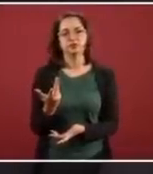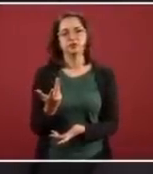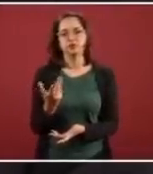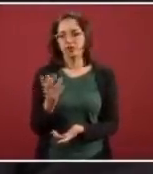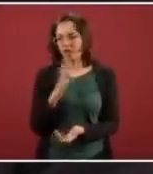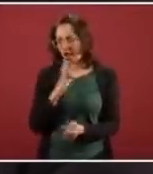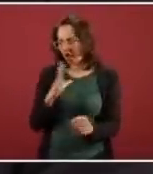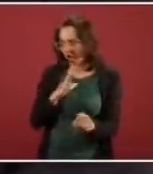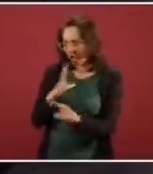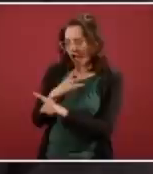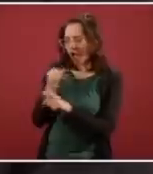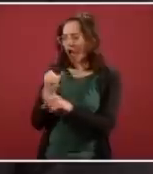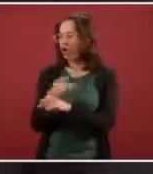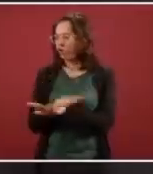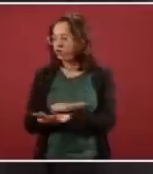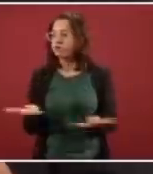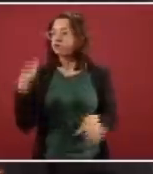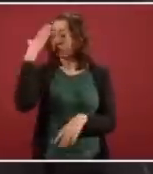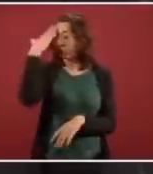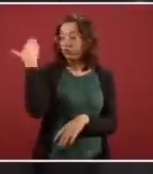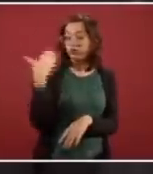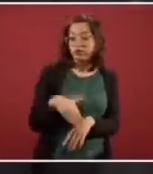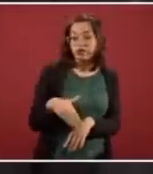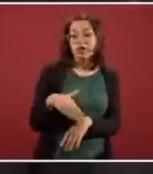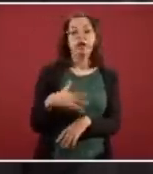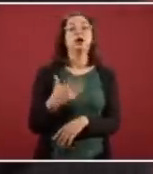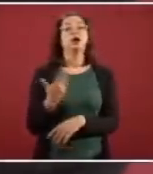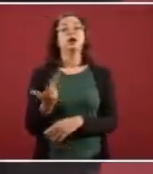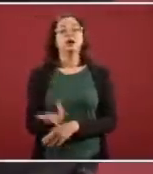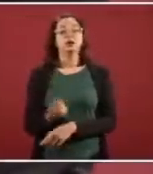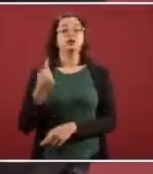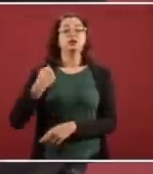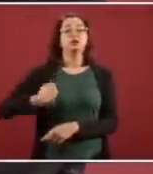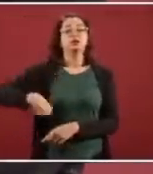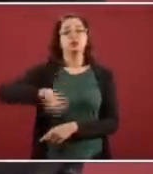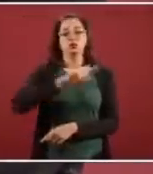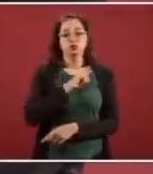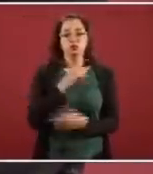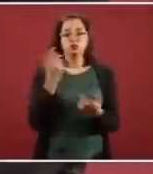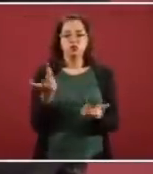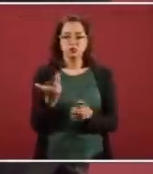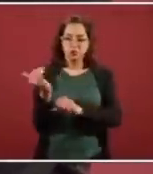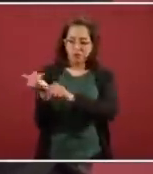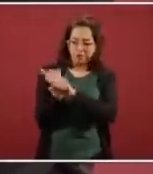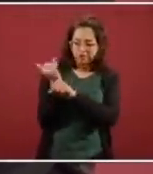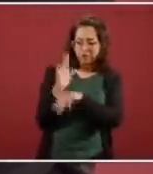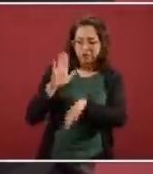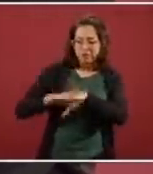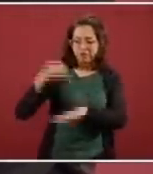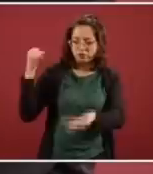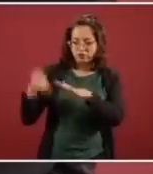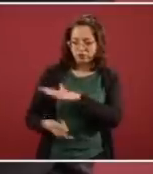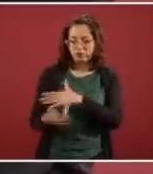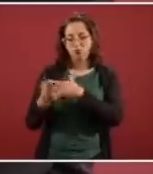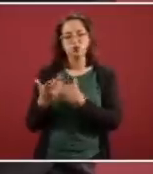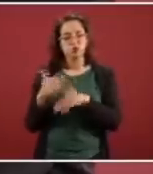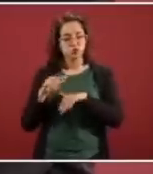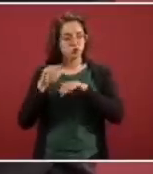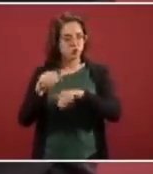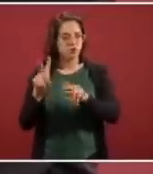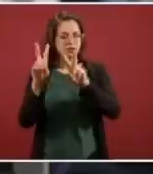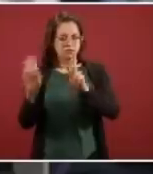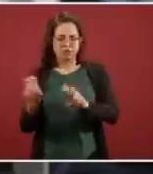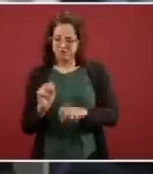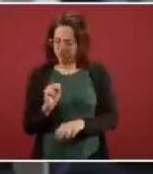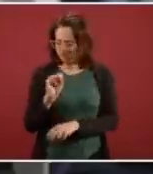sabemos o lo que nosotros podemos indagar sobre este tema.